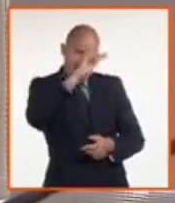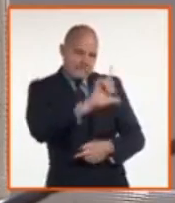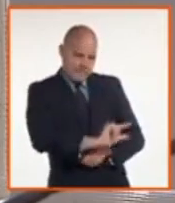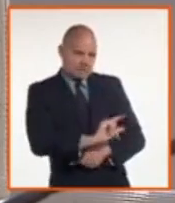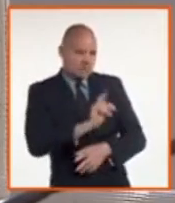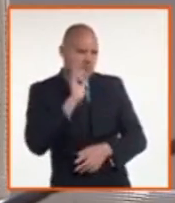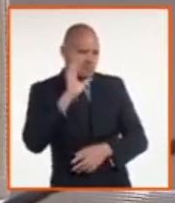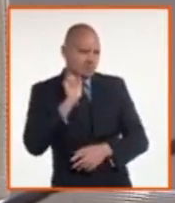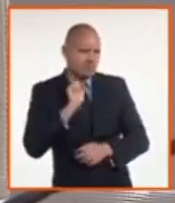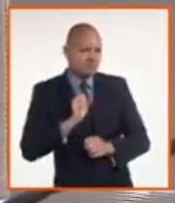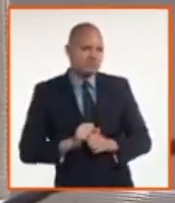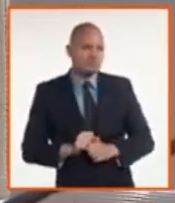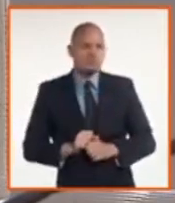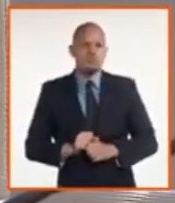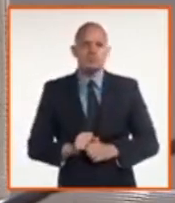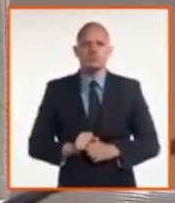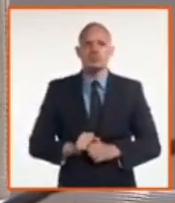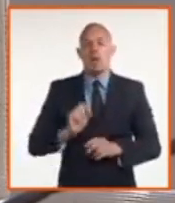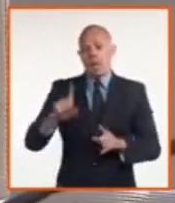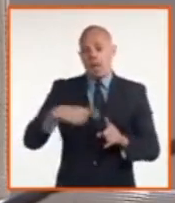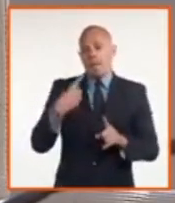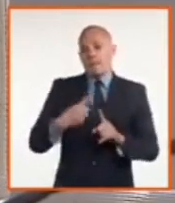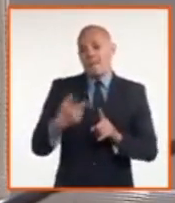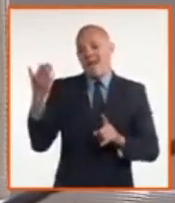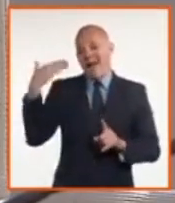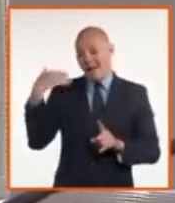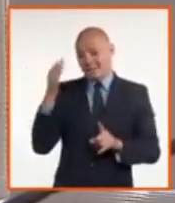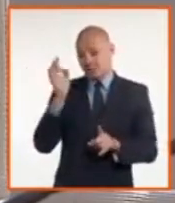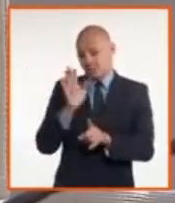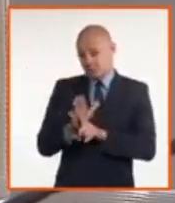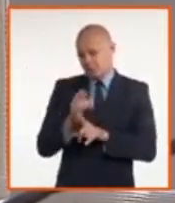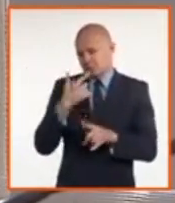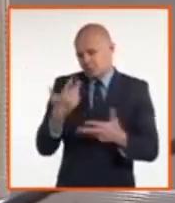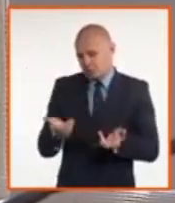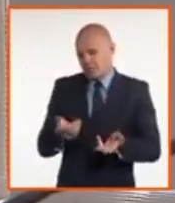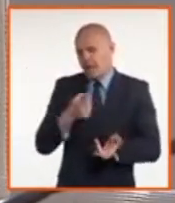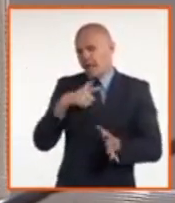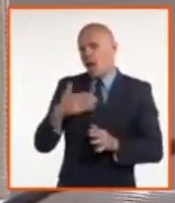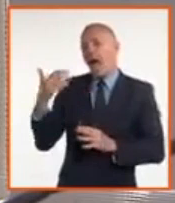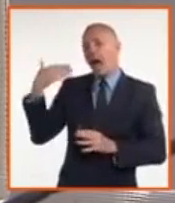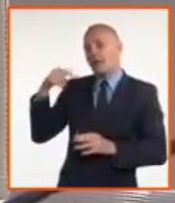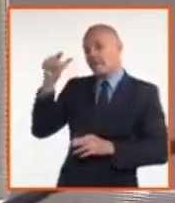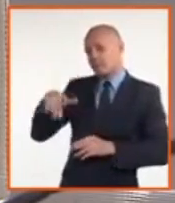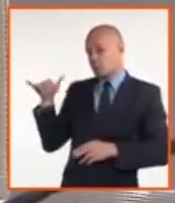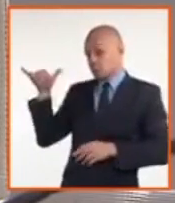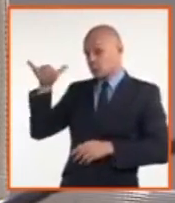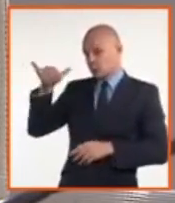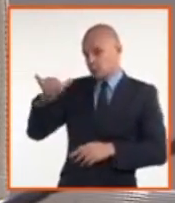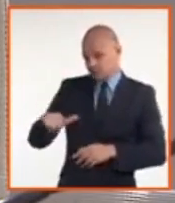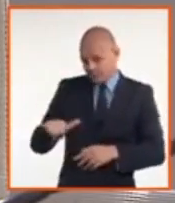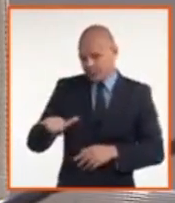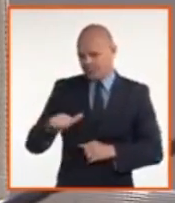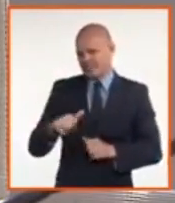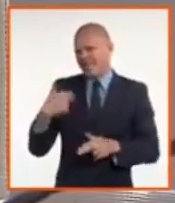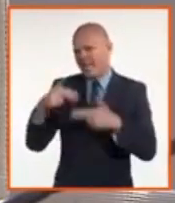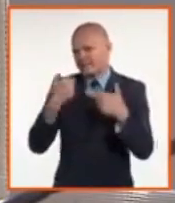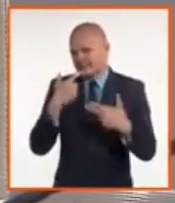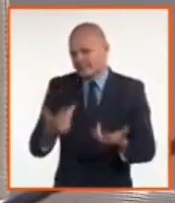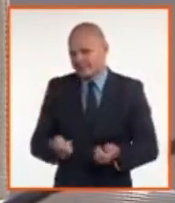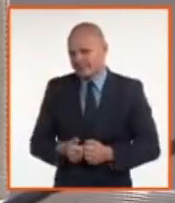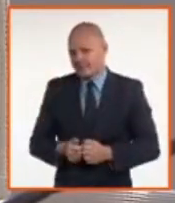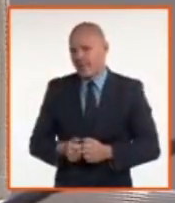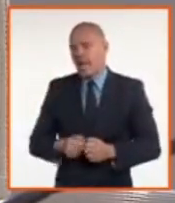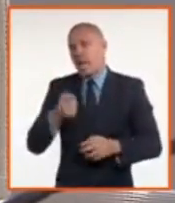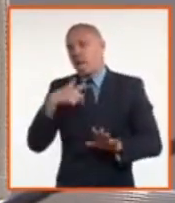necesariamente tengan que cuando llegan al país vender la divisa porque pueden utilizar esas tarjetas